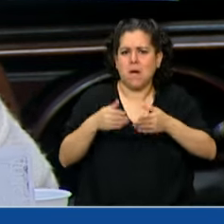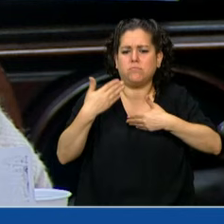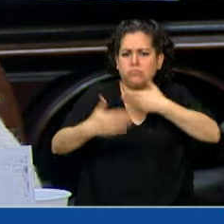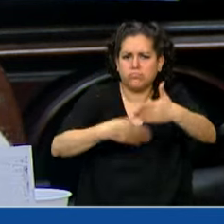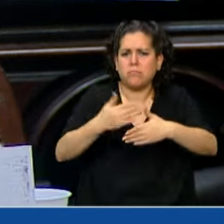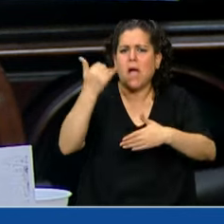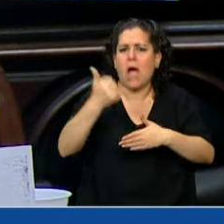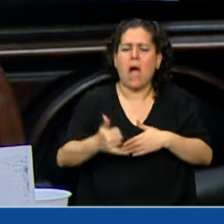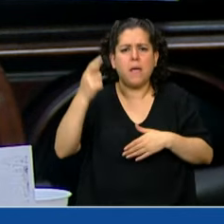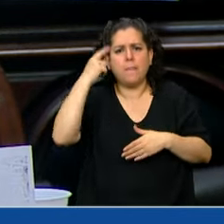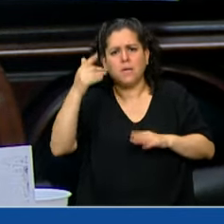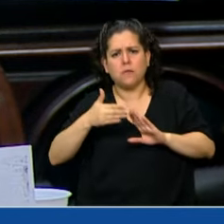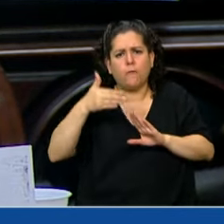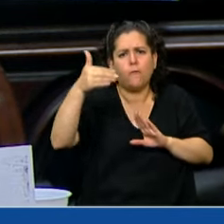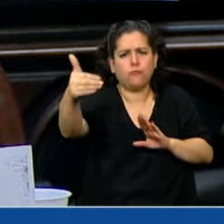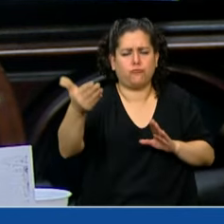previsibilidad